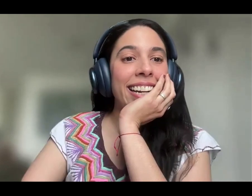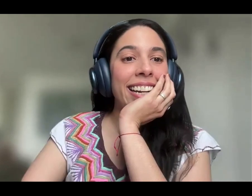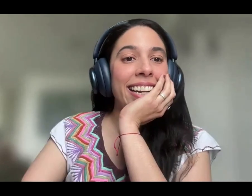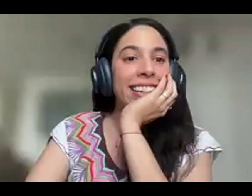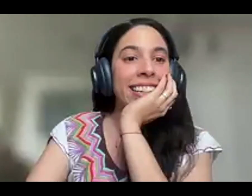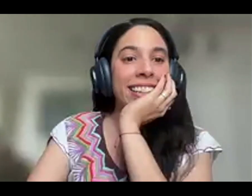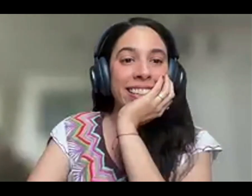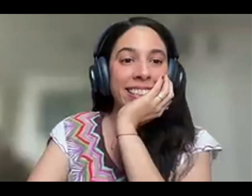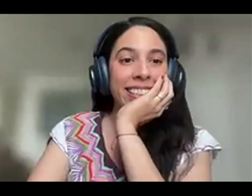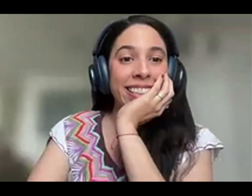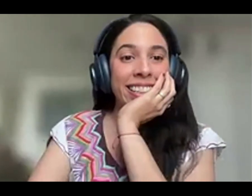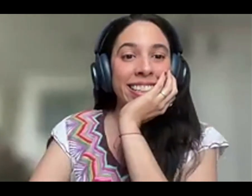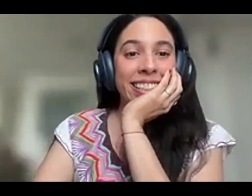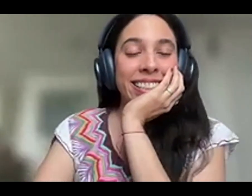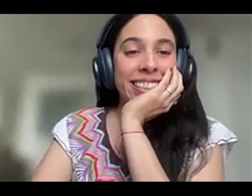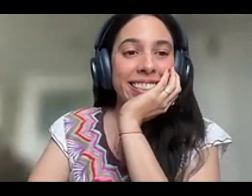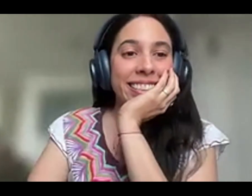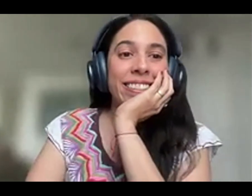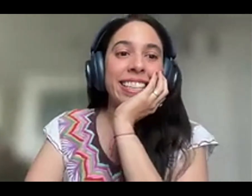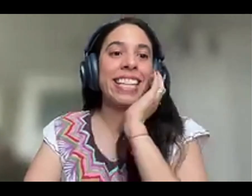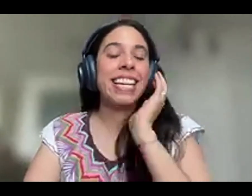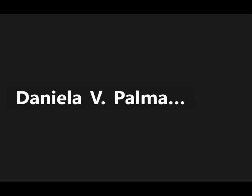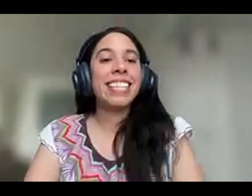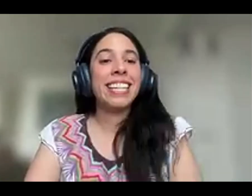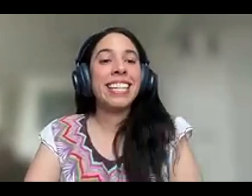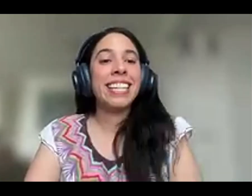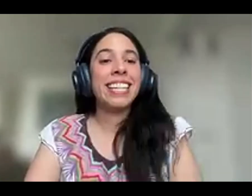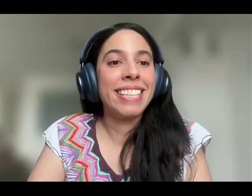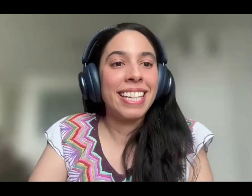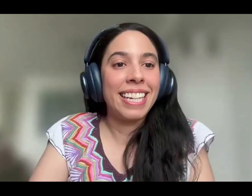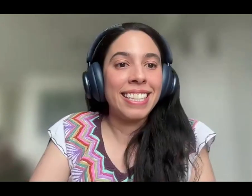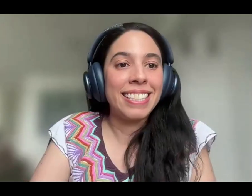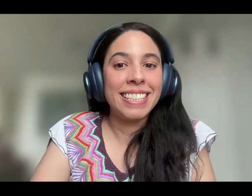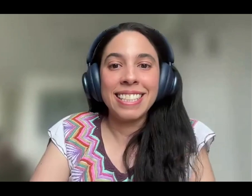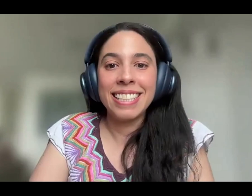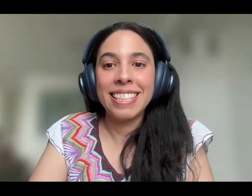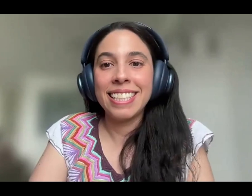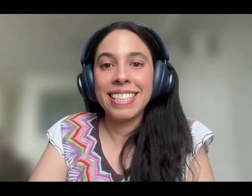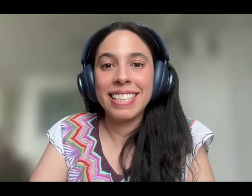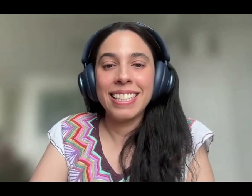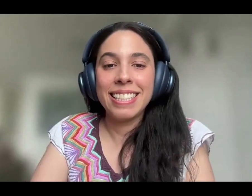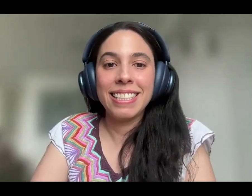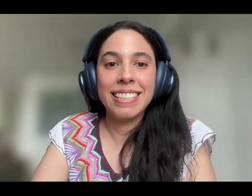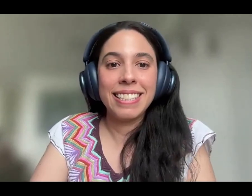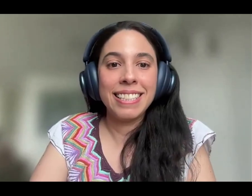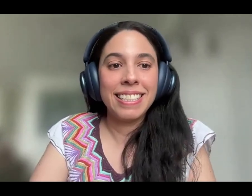A ti, Dani. Ale tiene. No, a ti. Ale tiene la mano levantada.